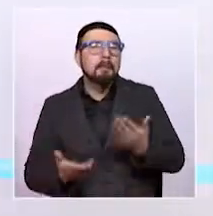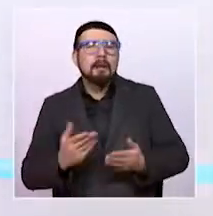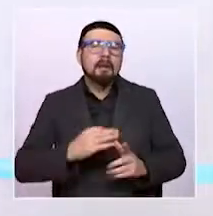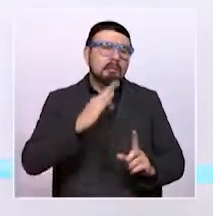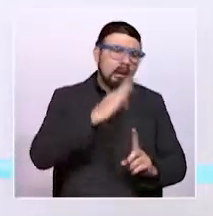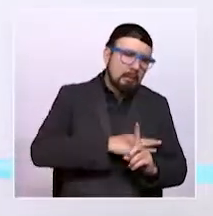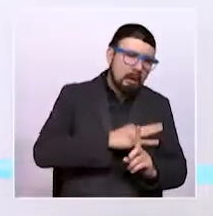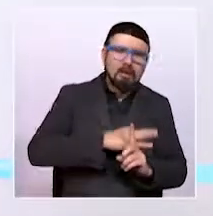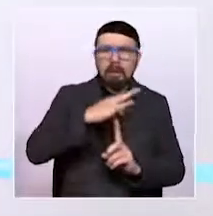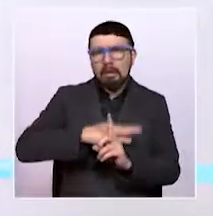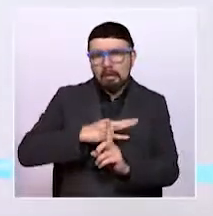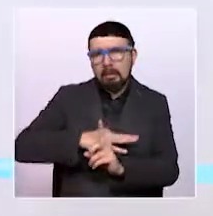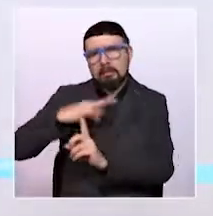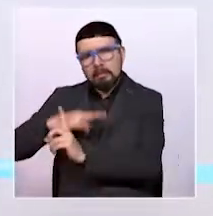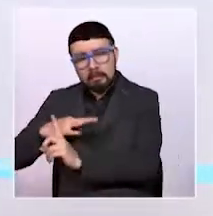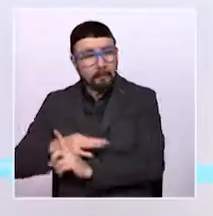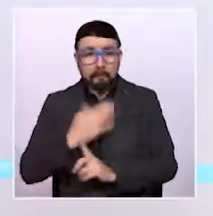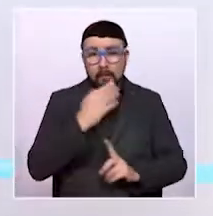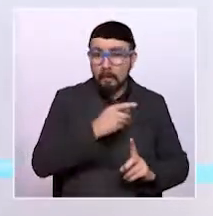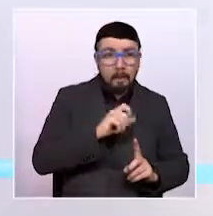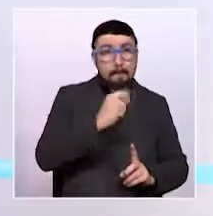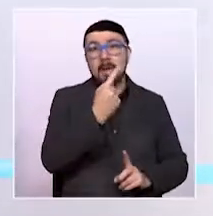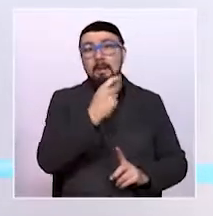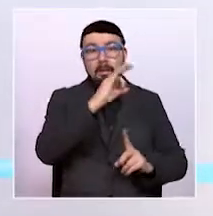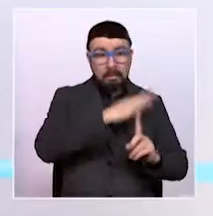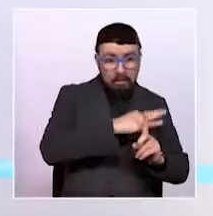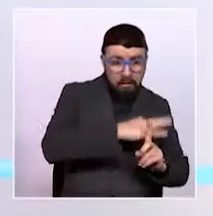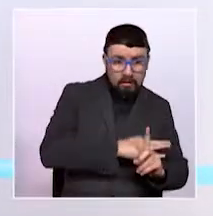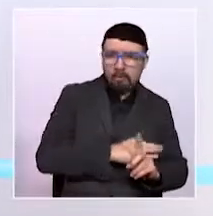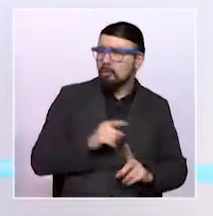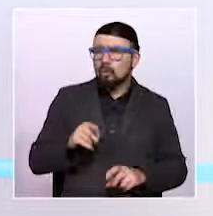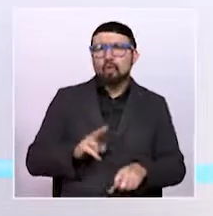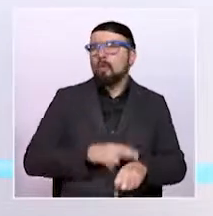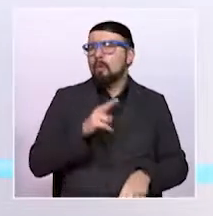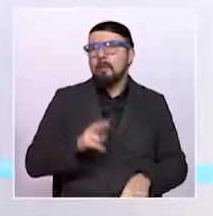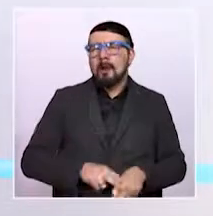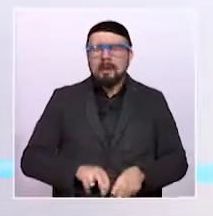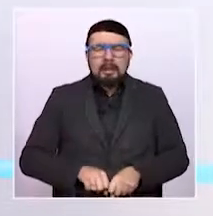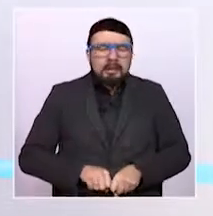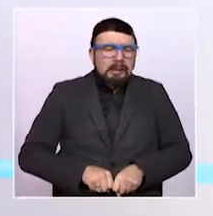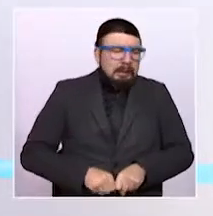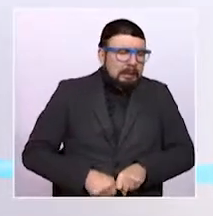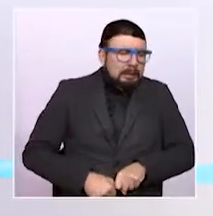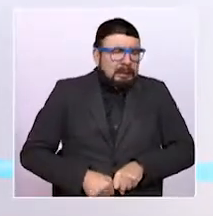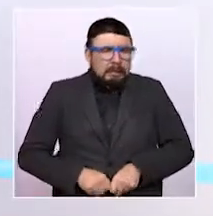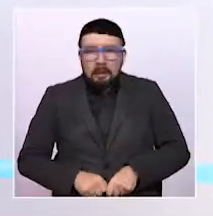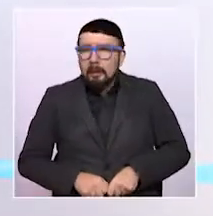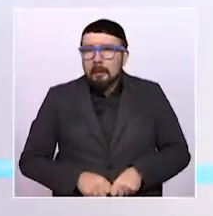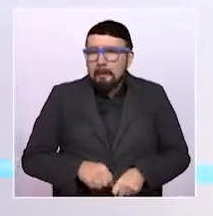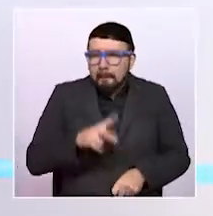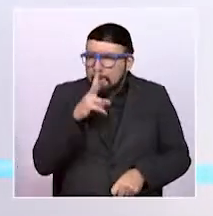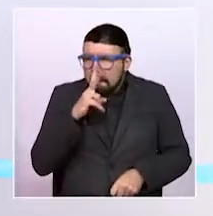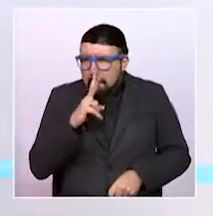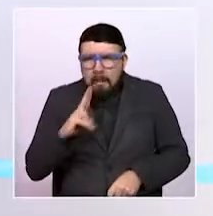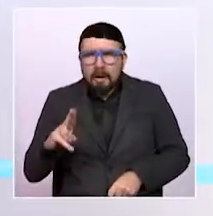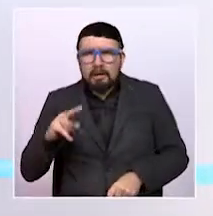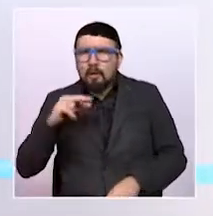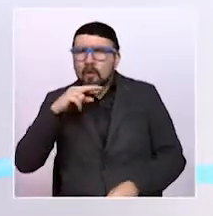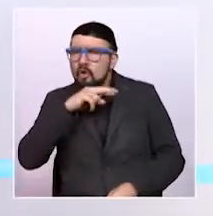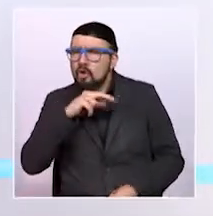normal en el primer trimestre que la paciente tenga unos cólicos que son ligeramente similares a los que se presentan durante la menstruación